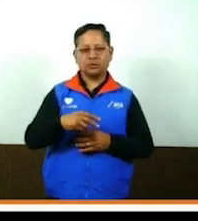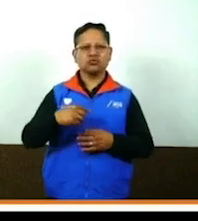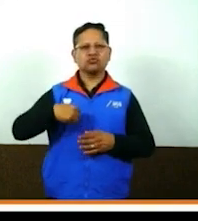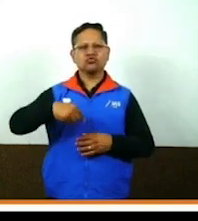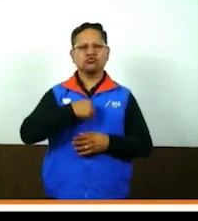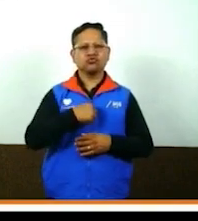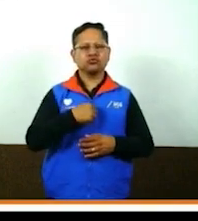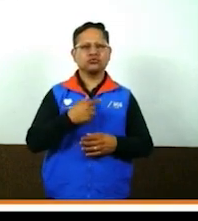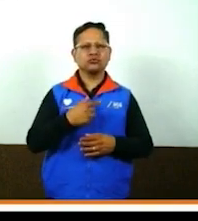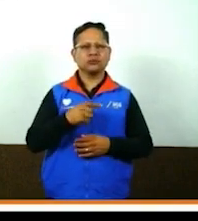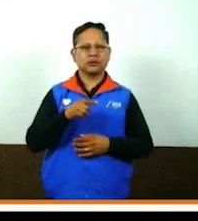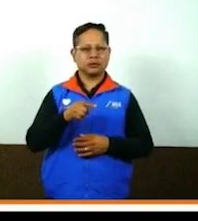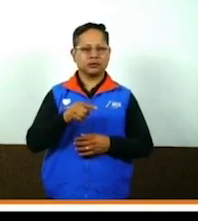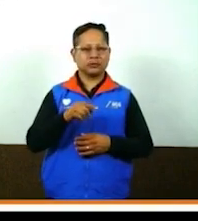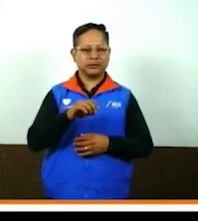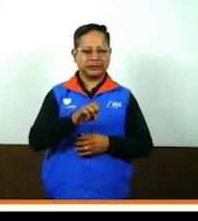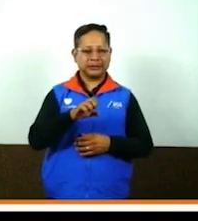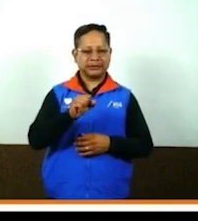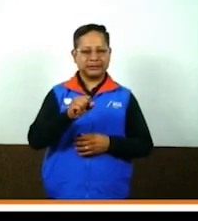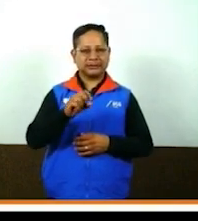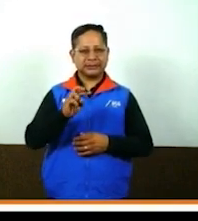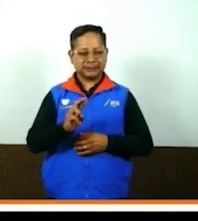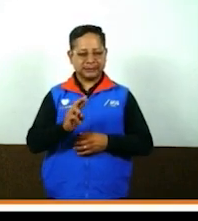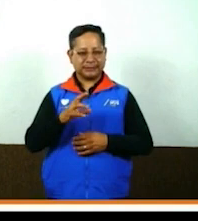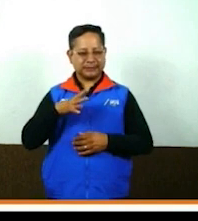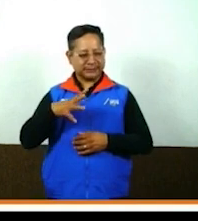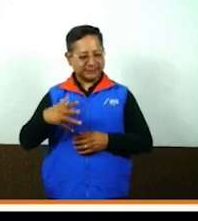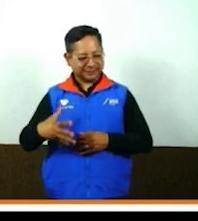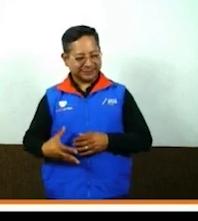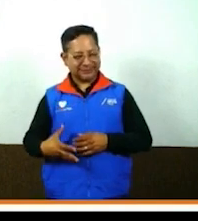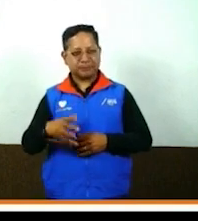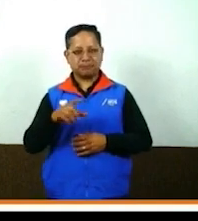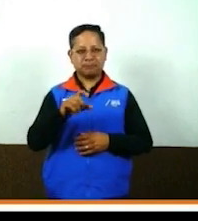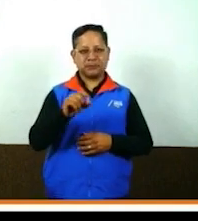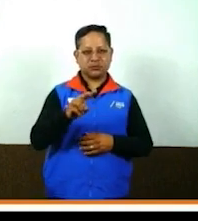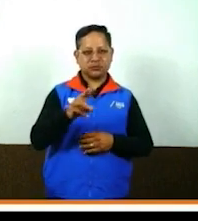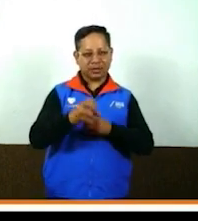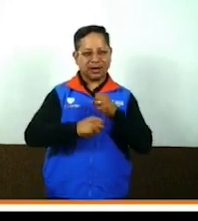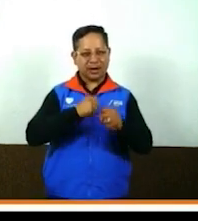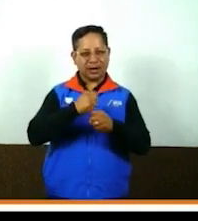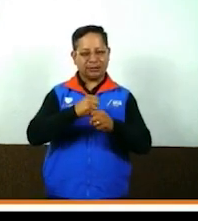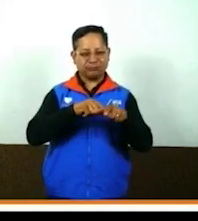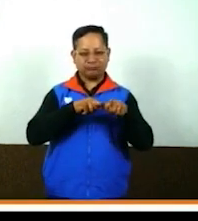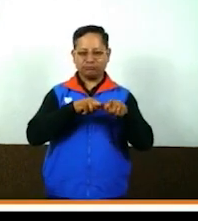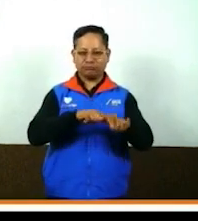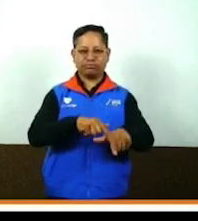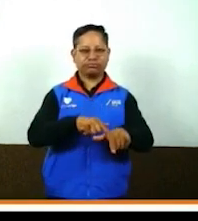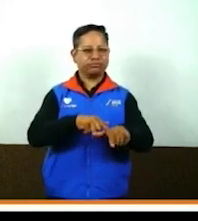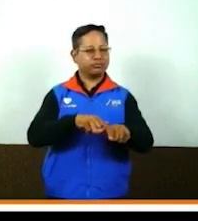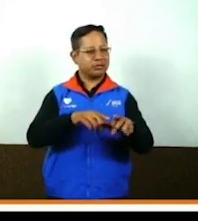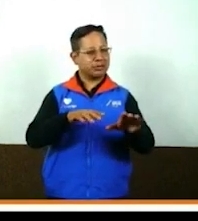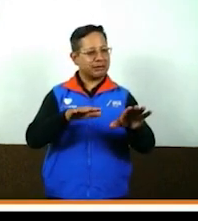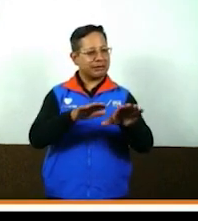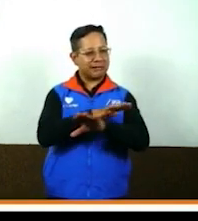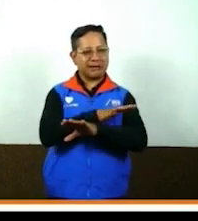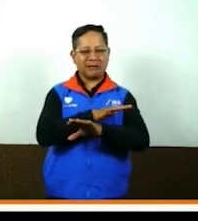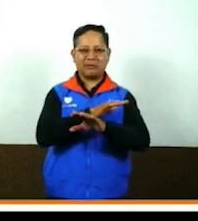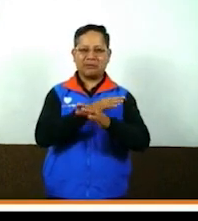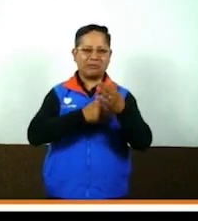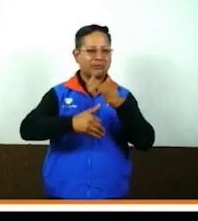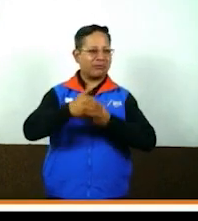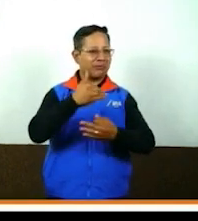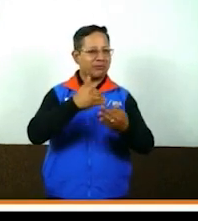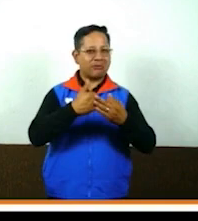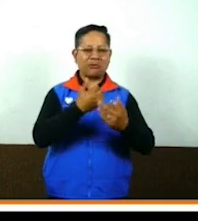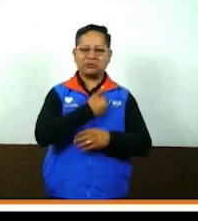somos orgullosamente socialmente responsables por 22 años consecutivos. Y cambiando la trayectoria de la salud